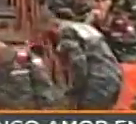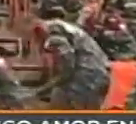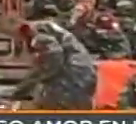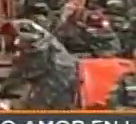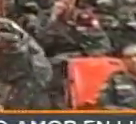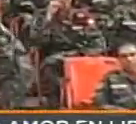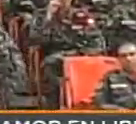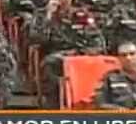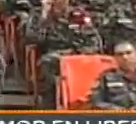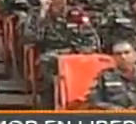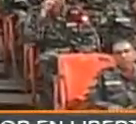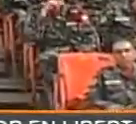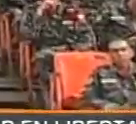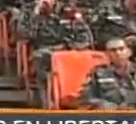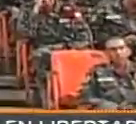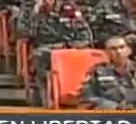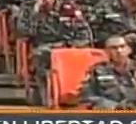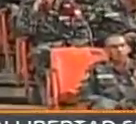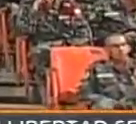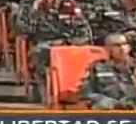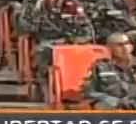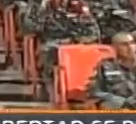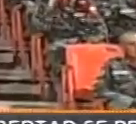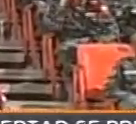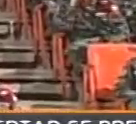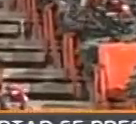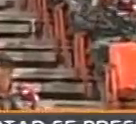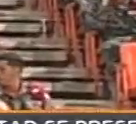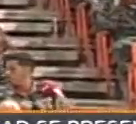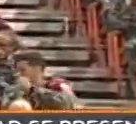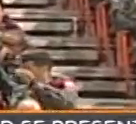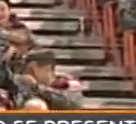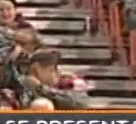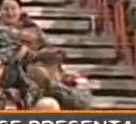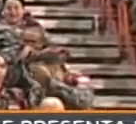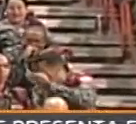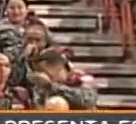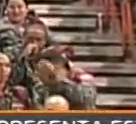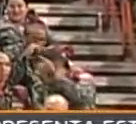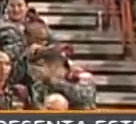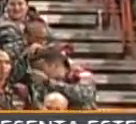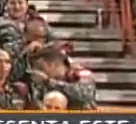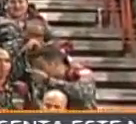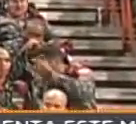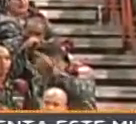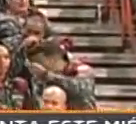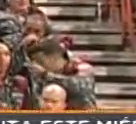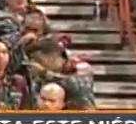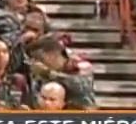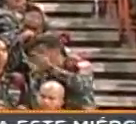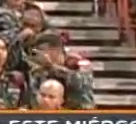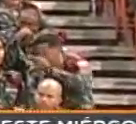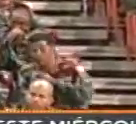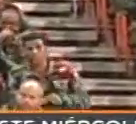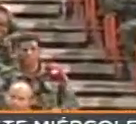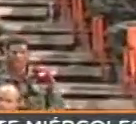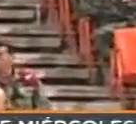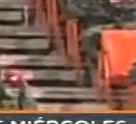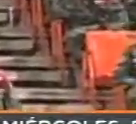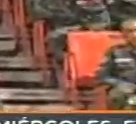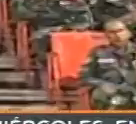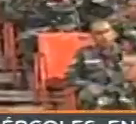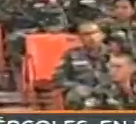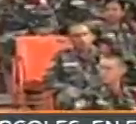Muy buenas tardes. El contacto lo establecemos en vivo y en directo desde el Poliedro de Caracas, donde a esta hora el jefe de